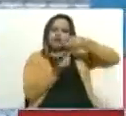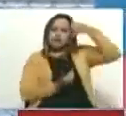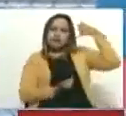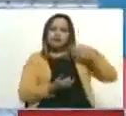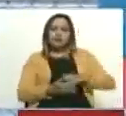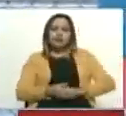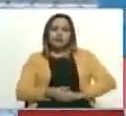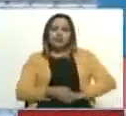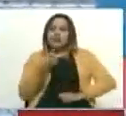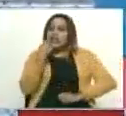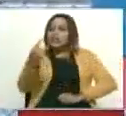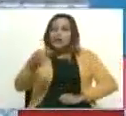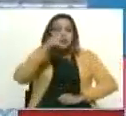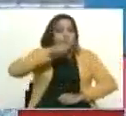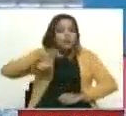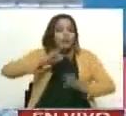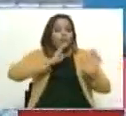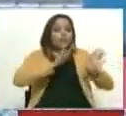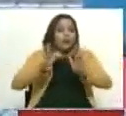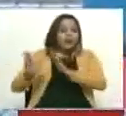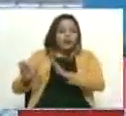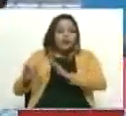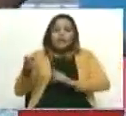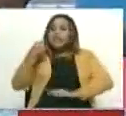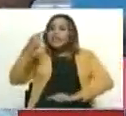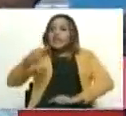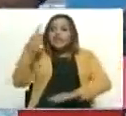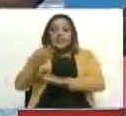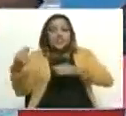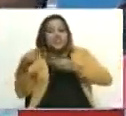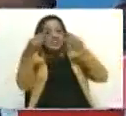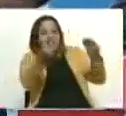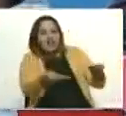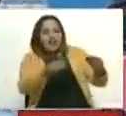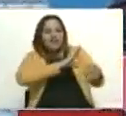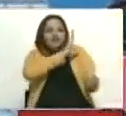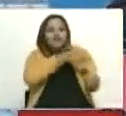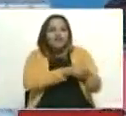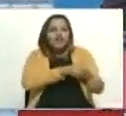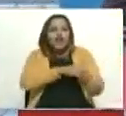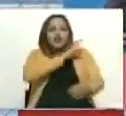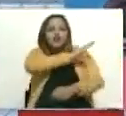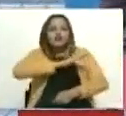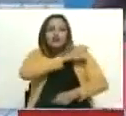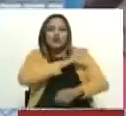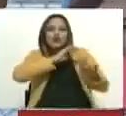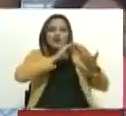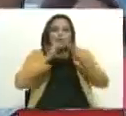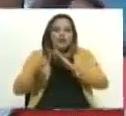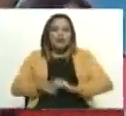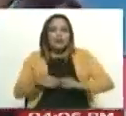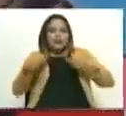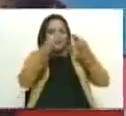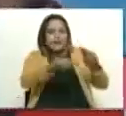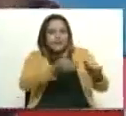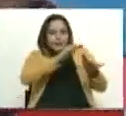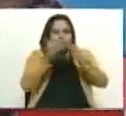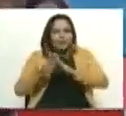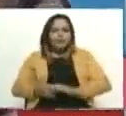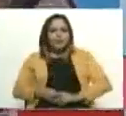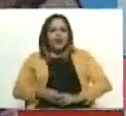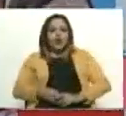que uno hable de poder popular y que uno hable que hay que entregarle completamente el poder a los consejos comunales, el poder a las comunas, comuna